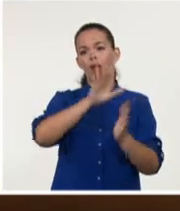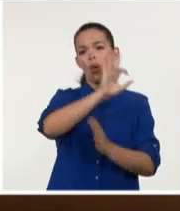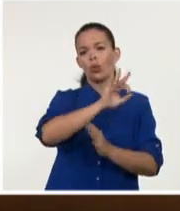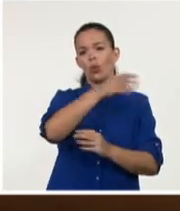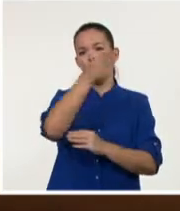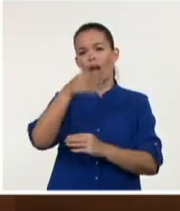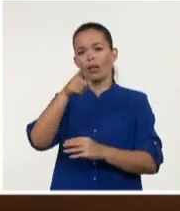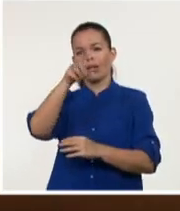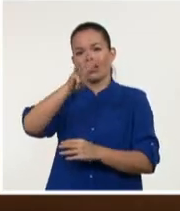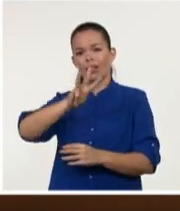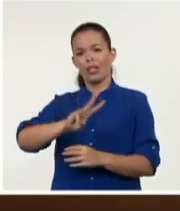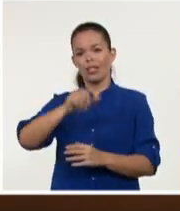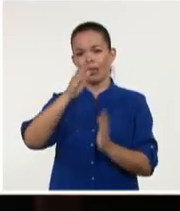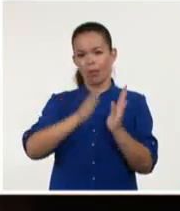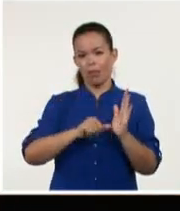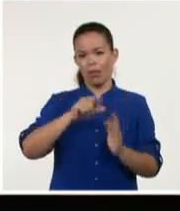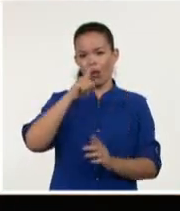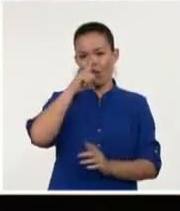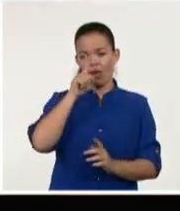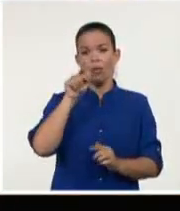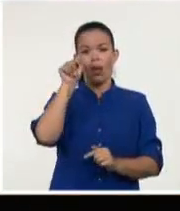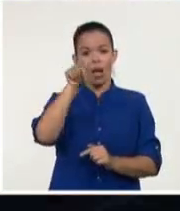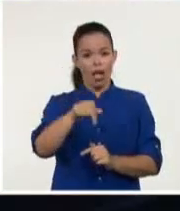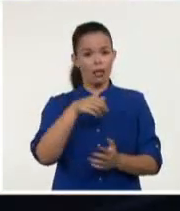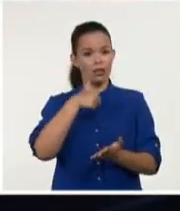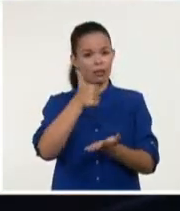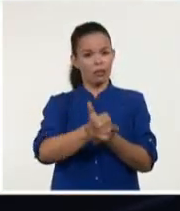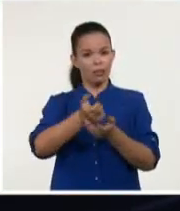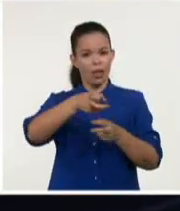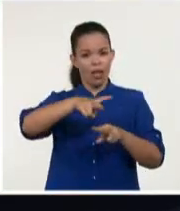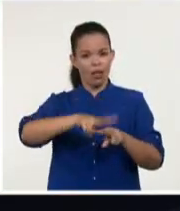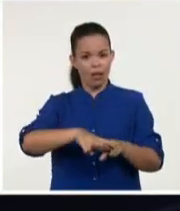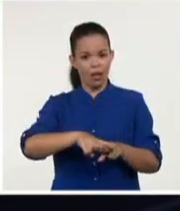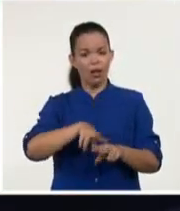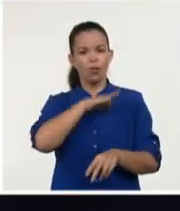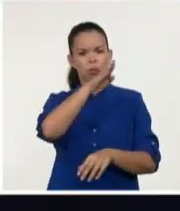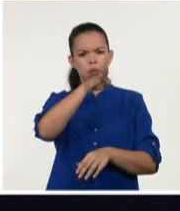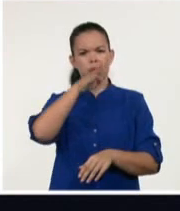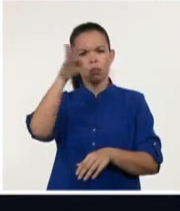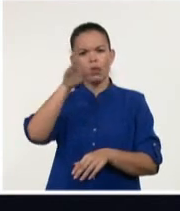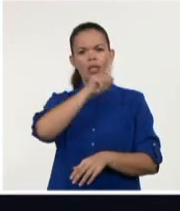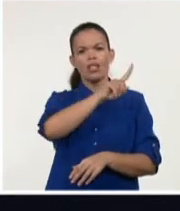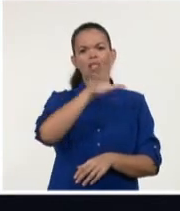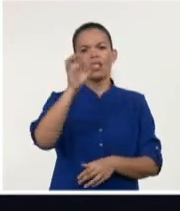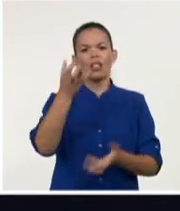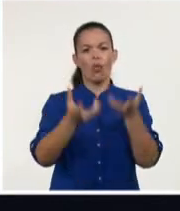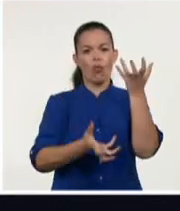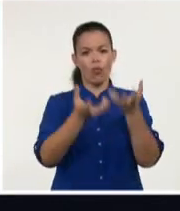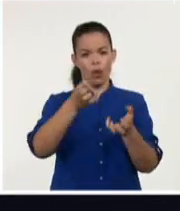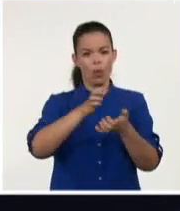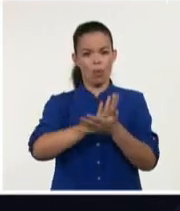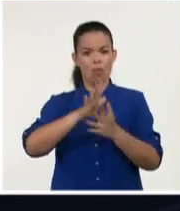tuvo lugar en la capital cubana, así como en escenarios de Cienfuegos, Matanzas y Pinar del Río.